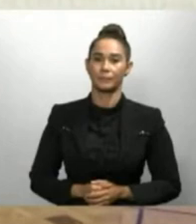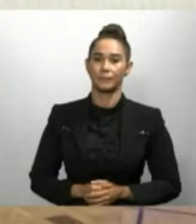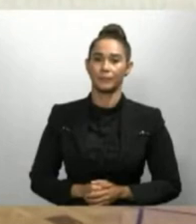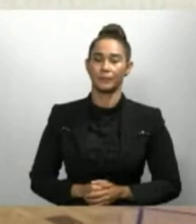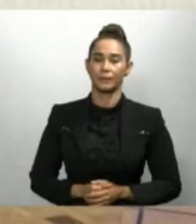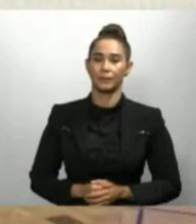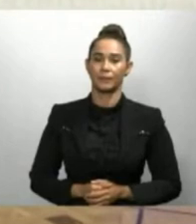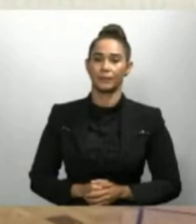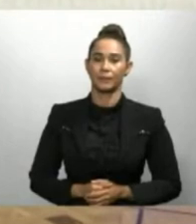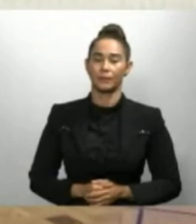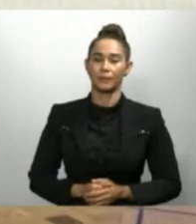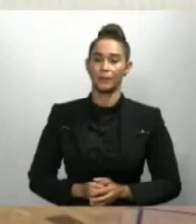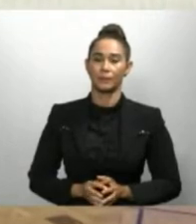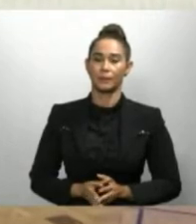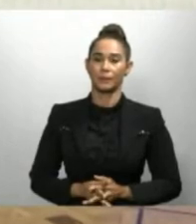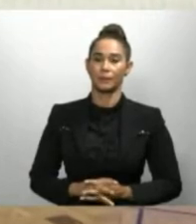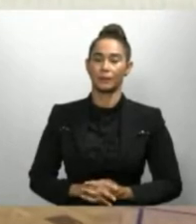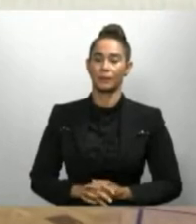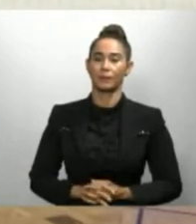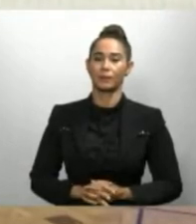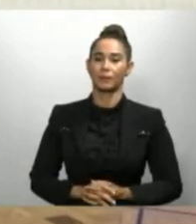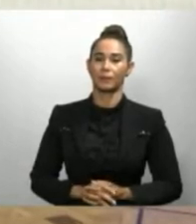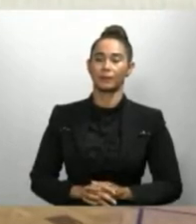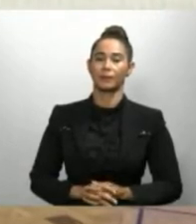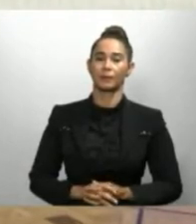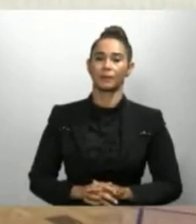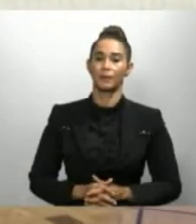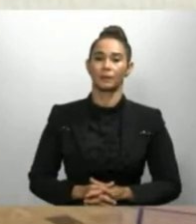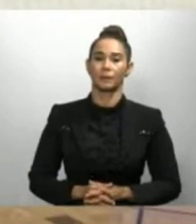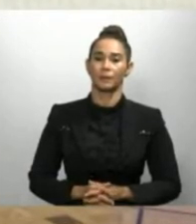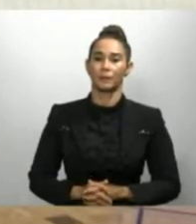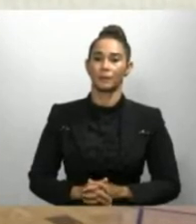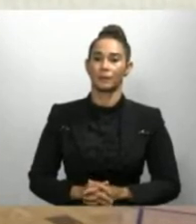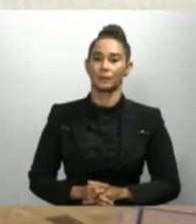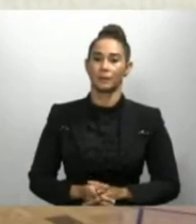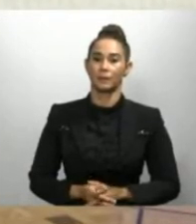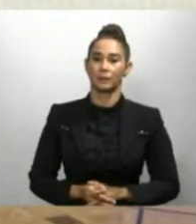En otro momento contestamos esas preguntas.